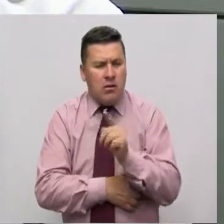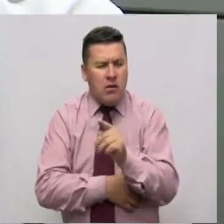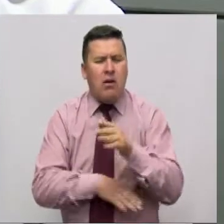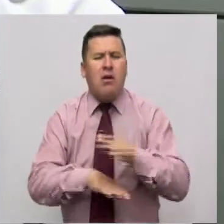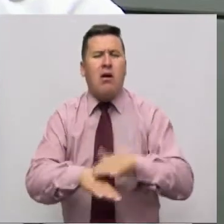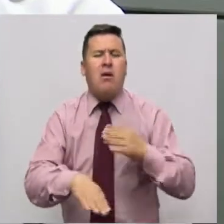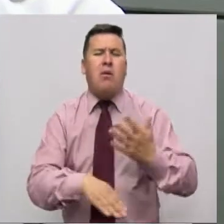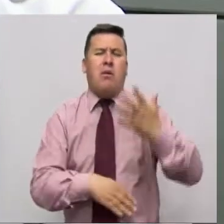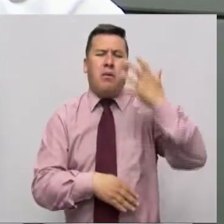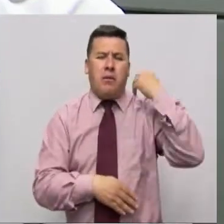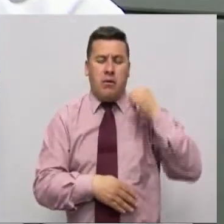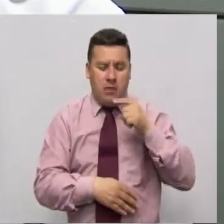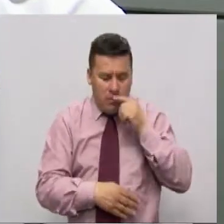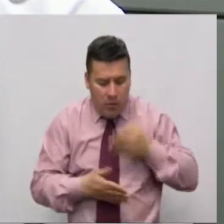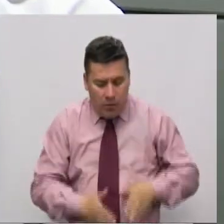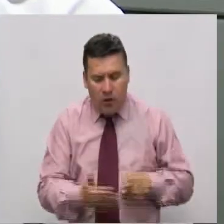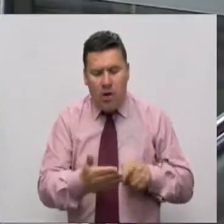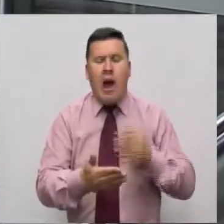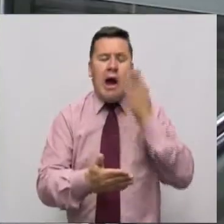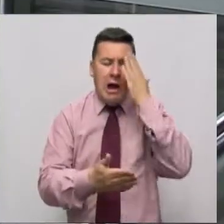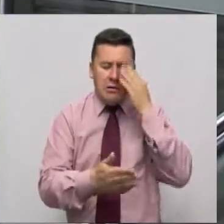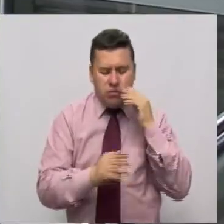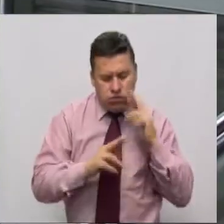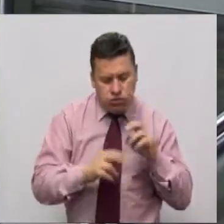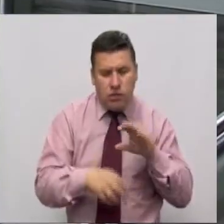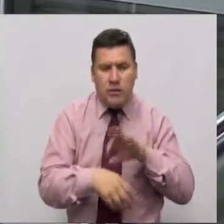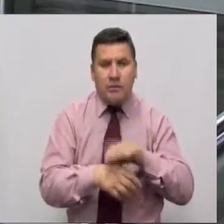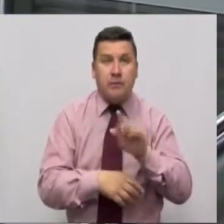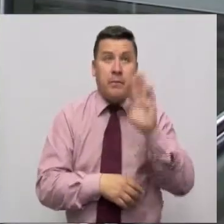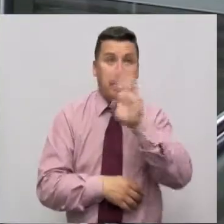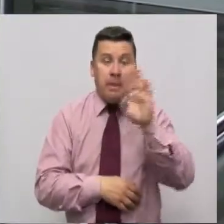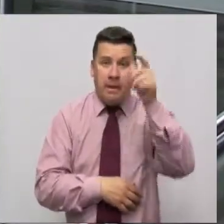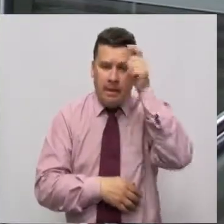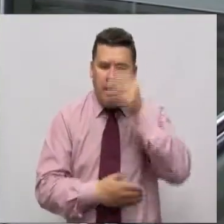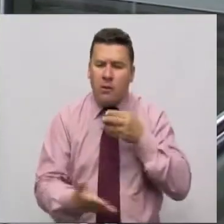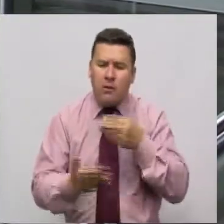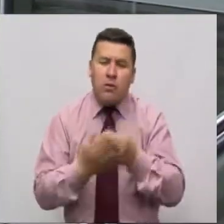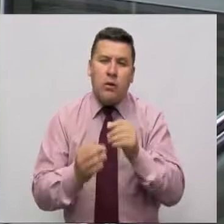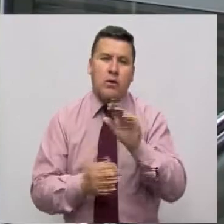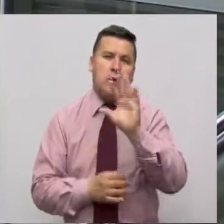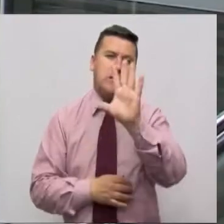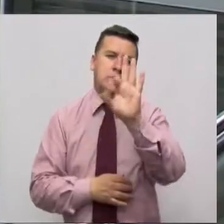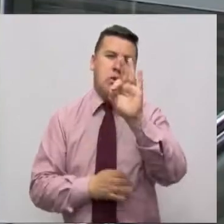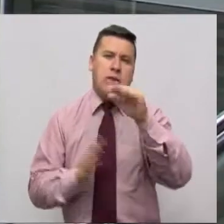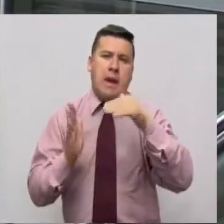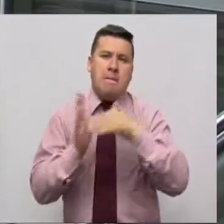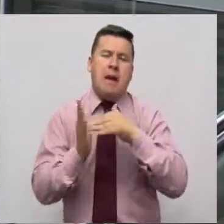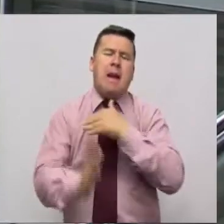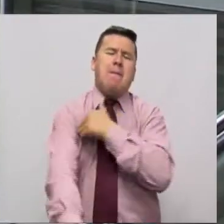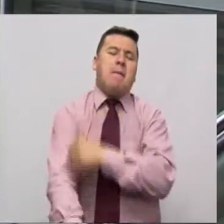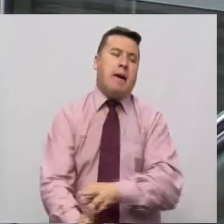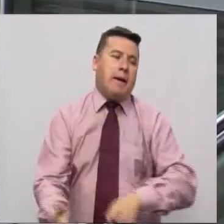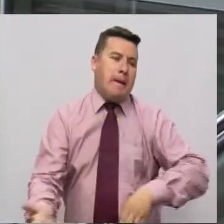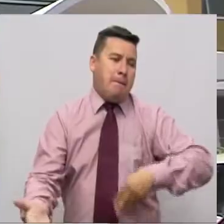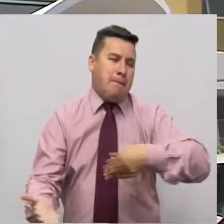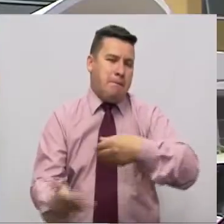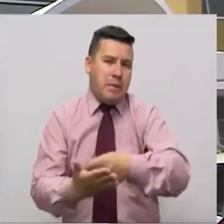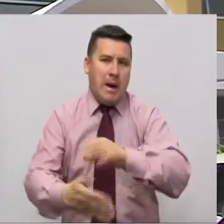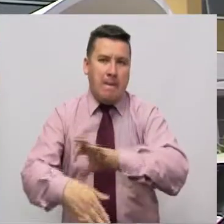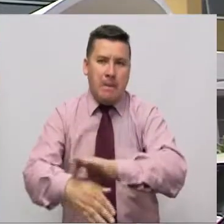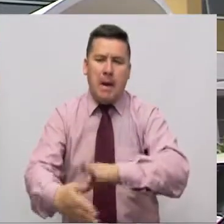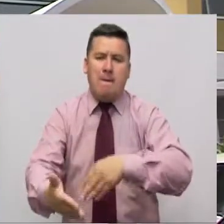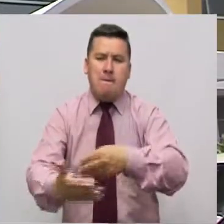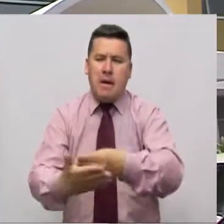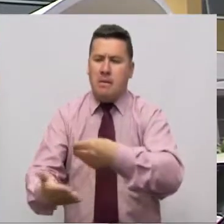son diagnosticados desde la primera infancia. El departamento de Córdoba pagó cerca de 50 mil millones de pesos a